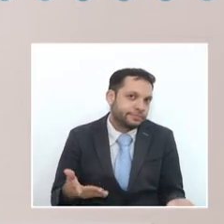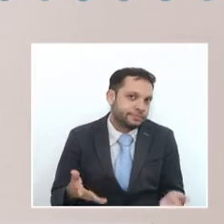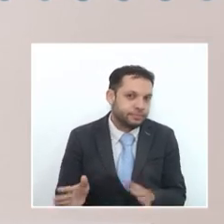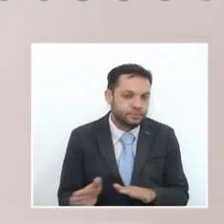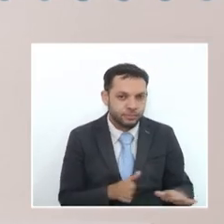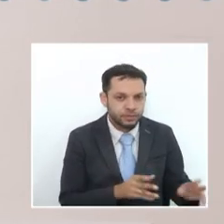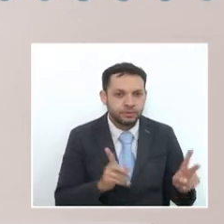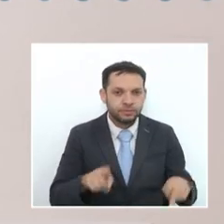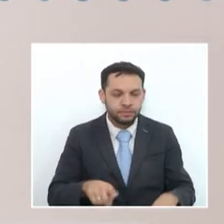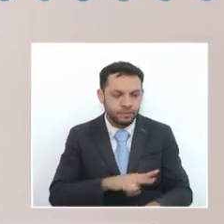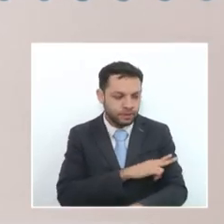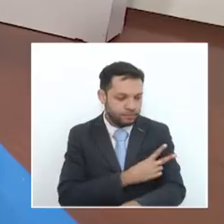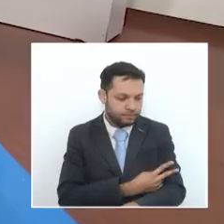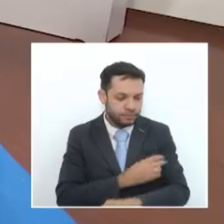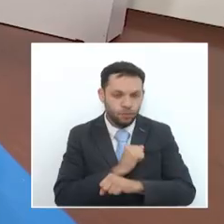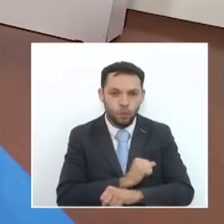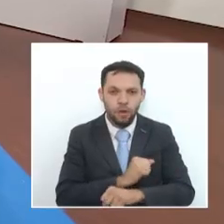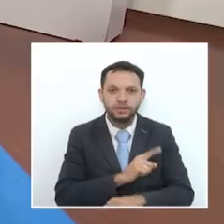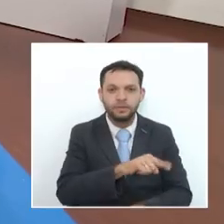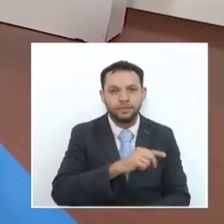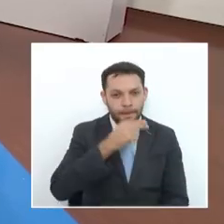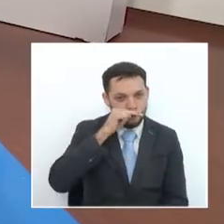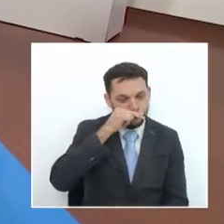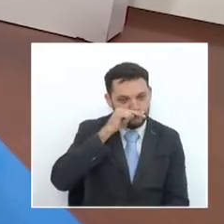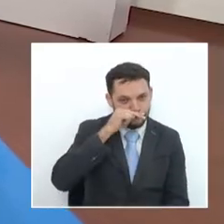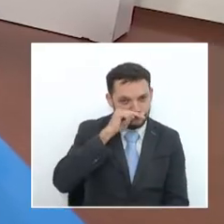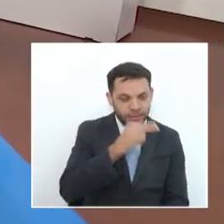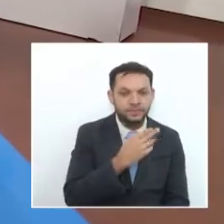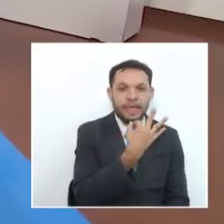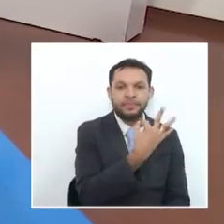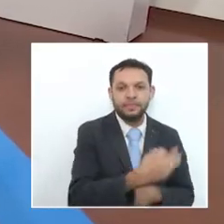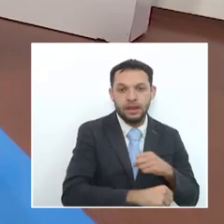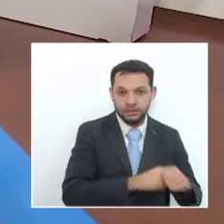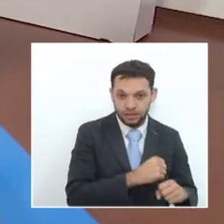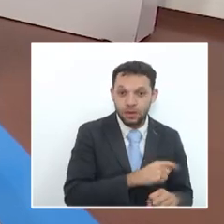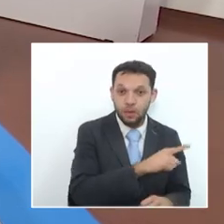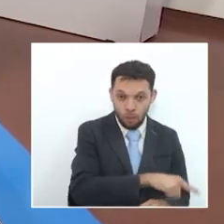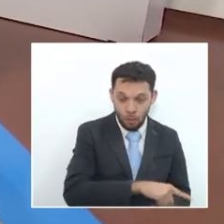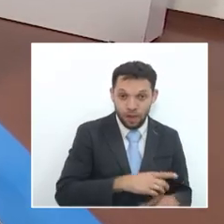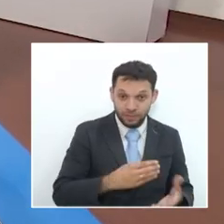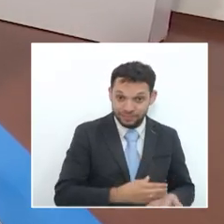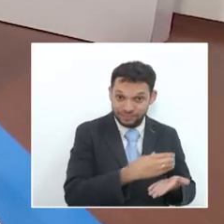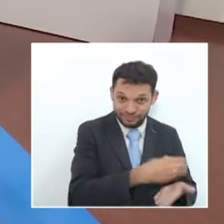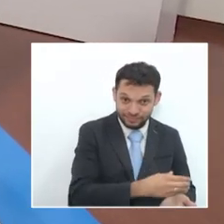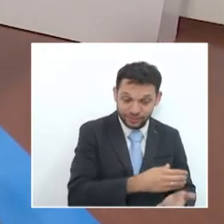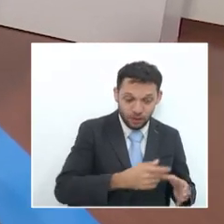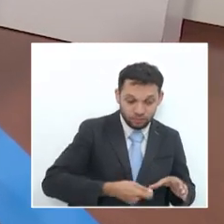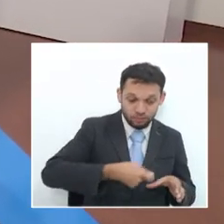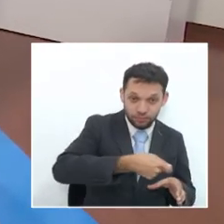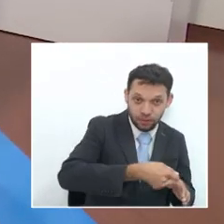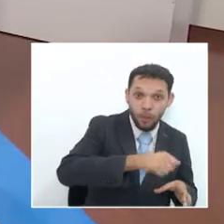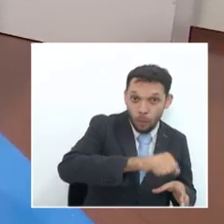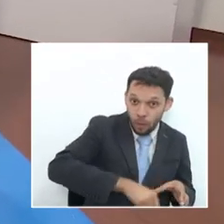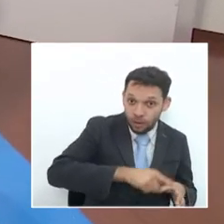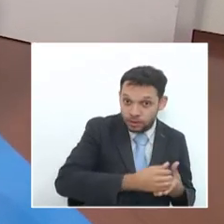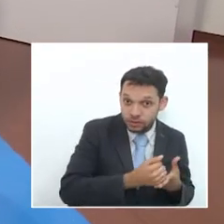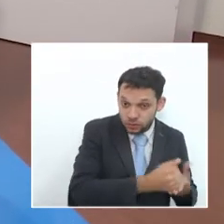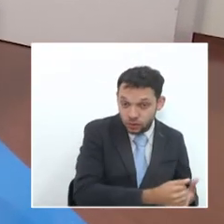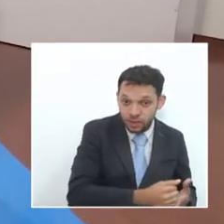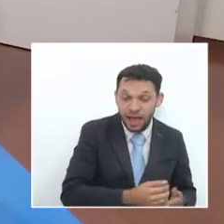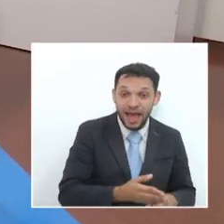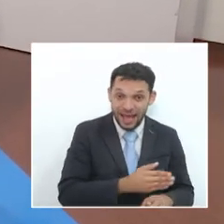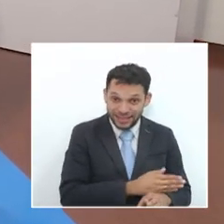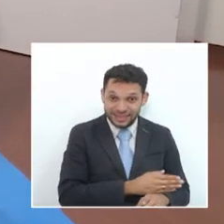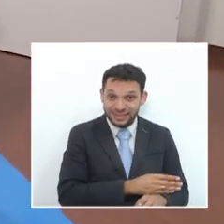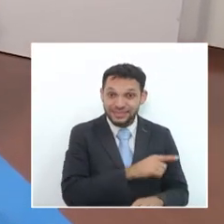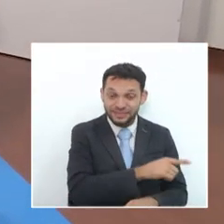ahora la pueden tomar niños, un niño que va a cumplir 3 años ahora, si todos quienes pueden tomar de esta vitamina. Gracias. Ok,